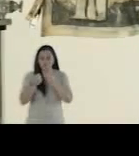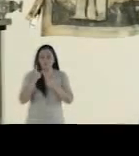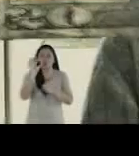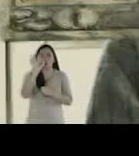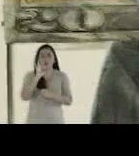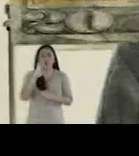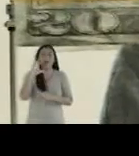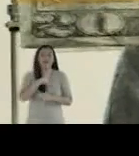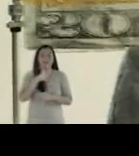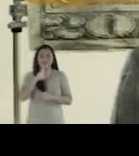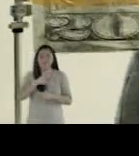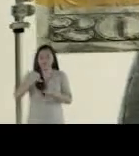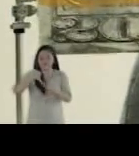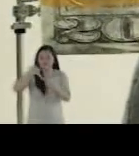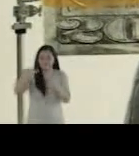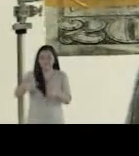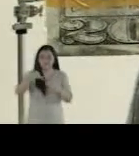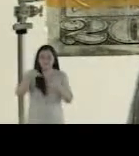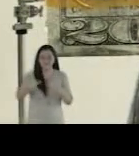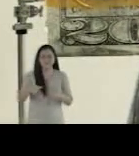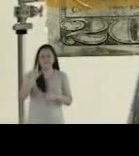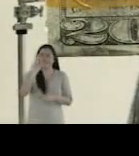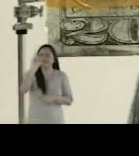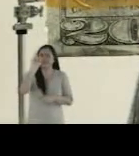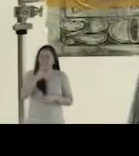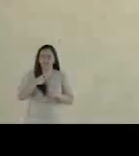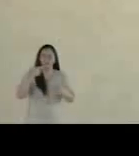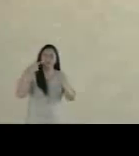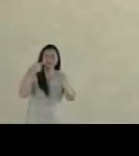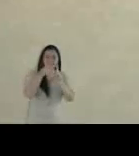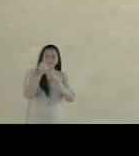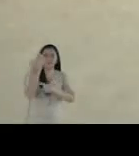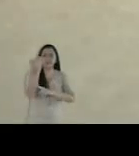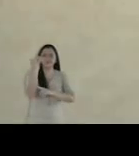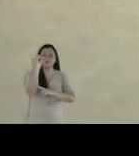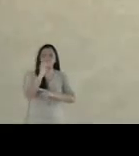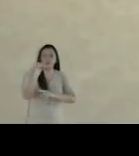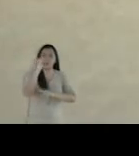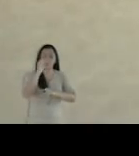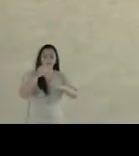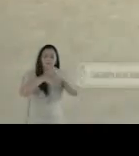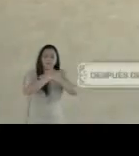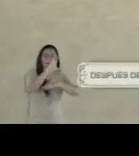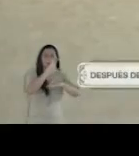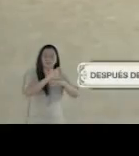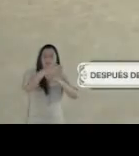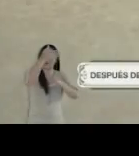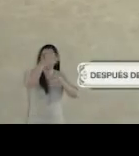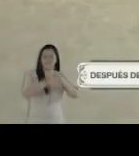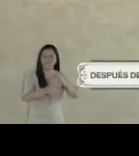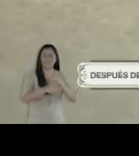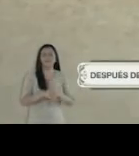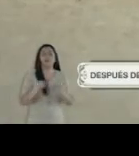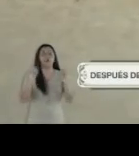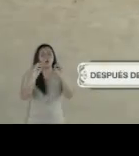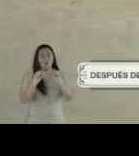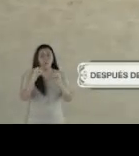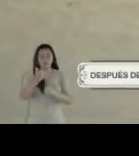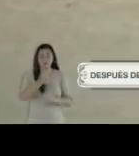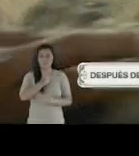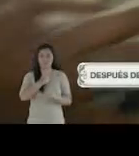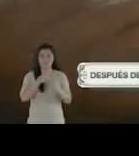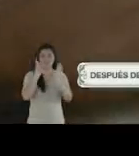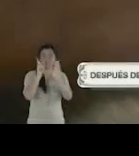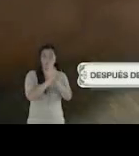rotos. O parchados con otro material. Debes cambiarlos por nuevos, solo hasta el 15 de octubre en el Banco Central.